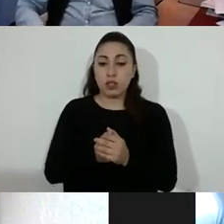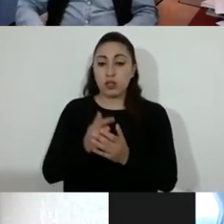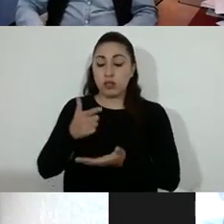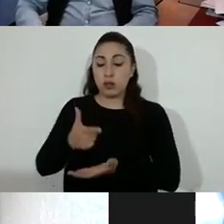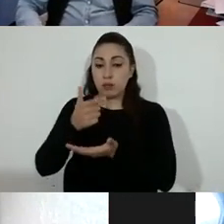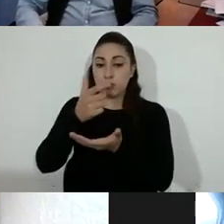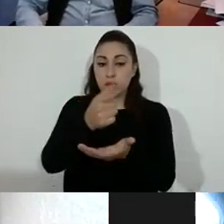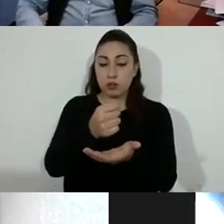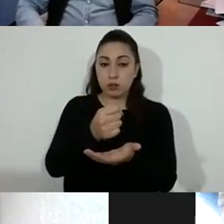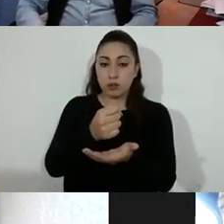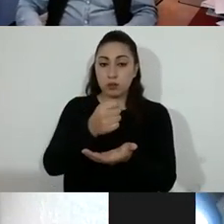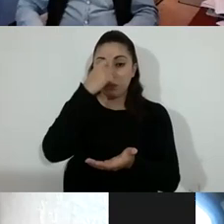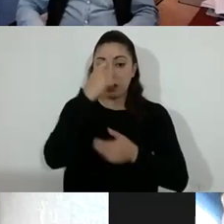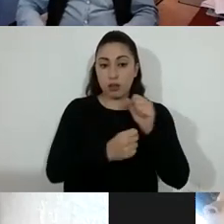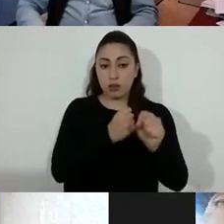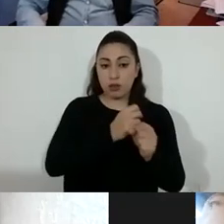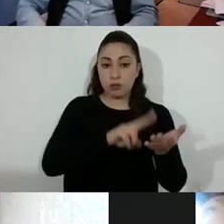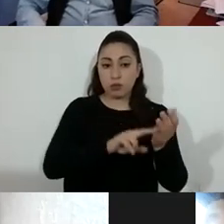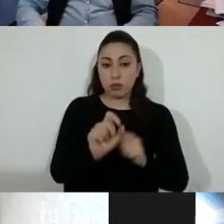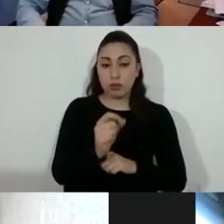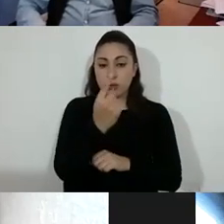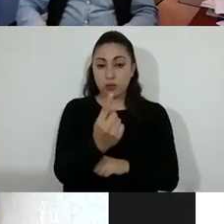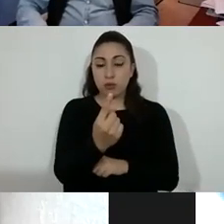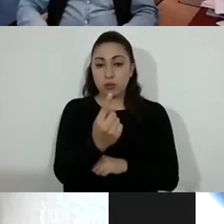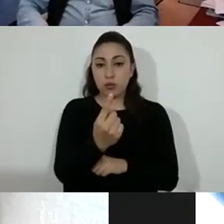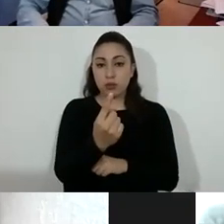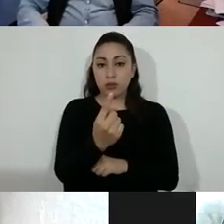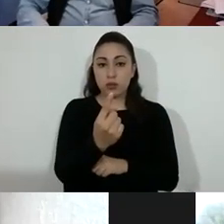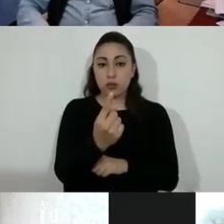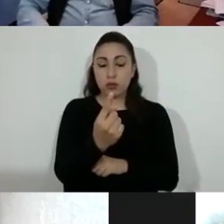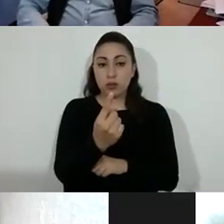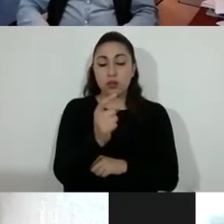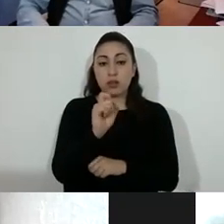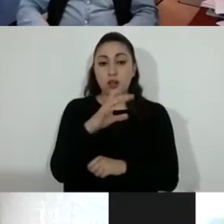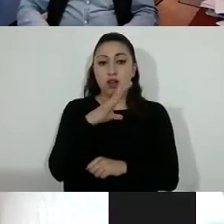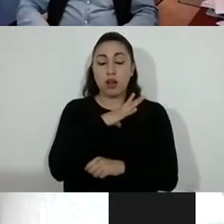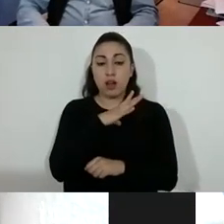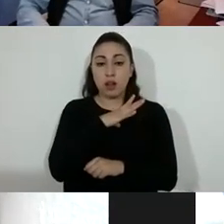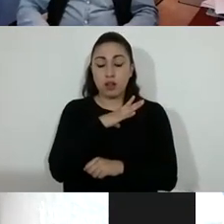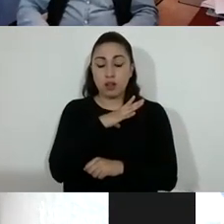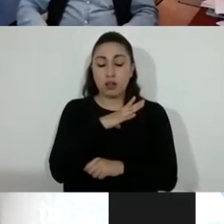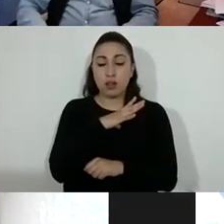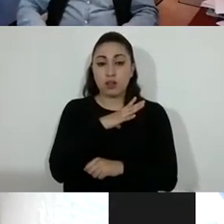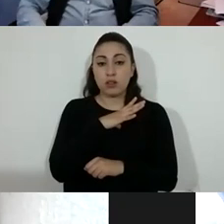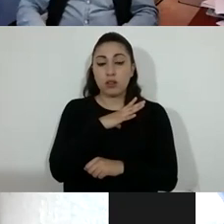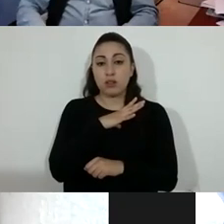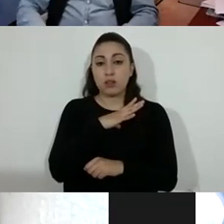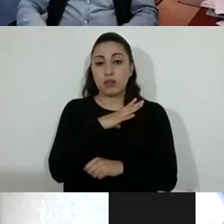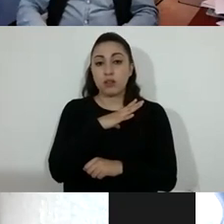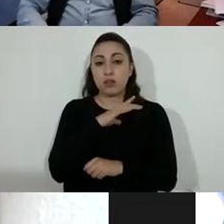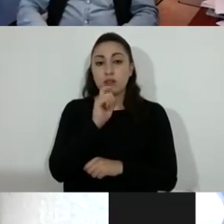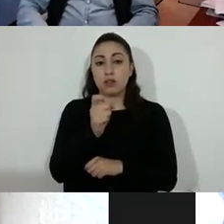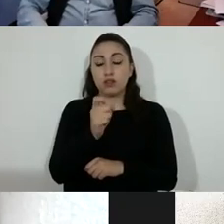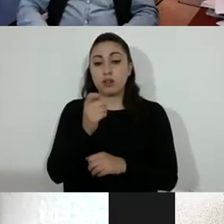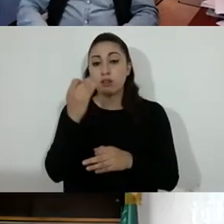ejercicio fiscal 2021 que se encuentren en algún supuesto de impedimento